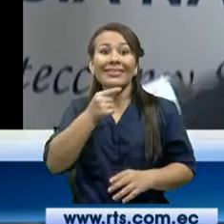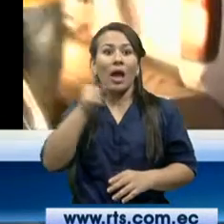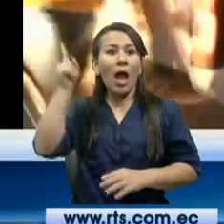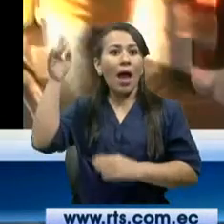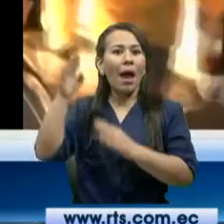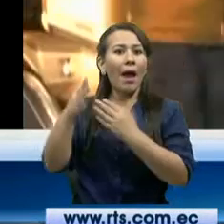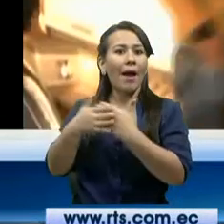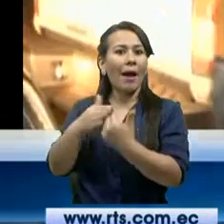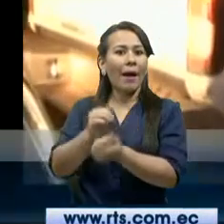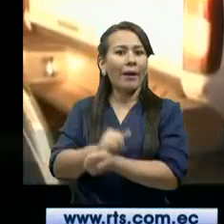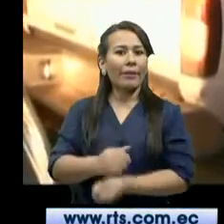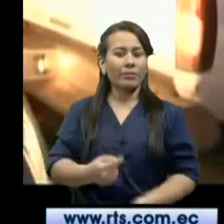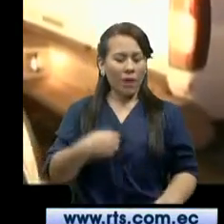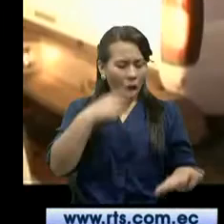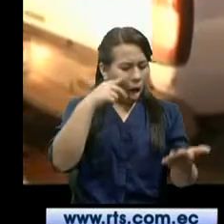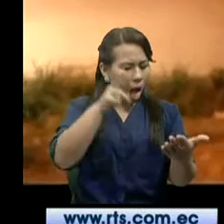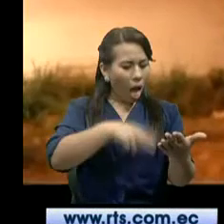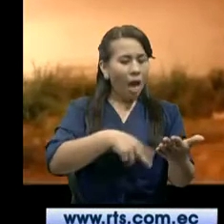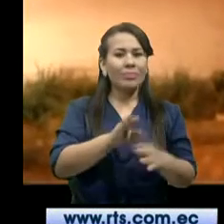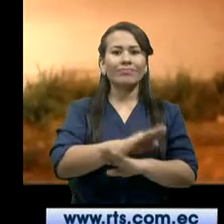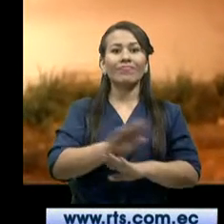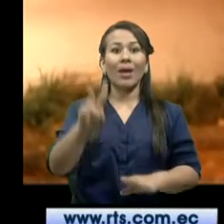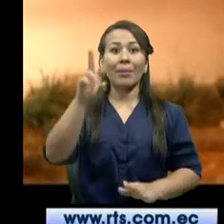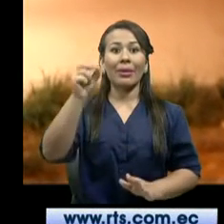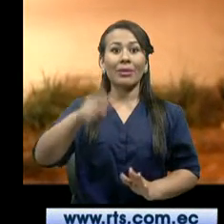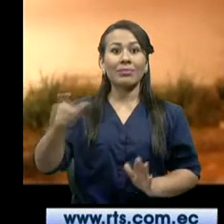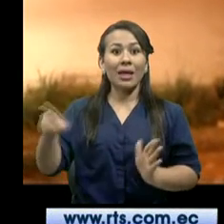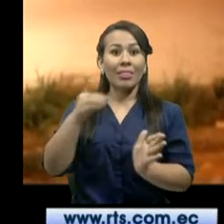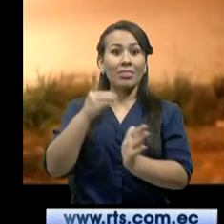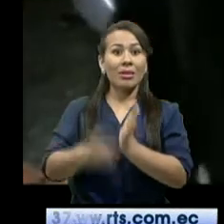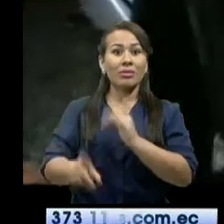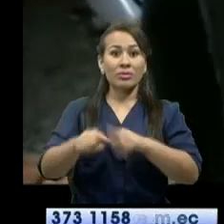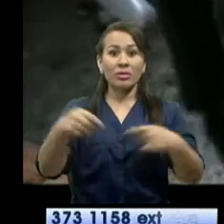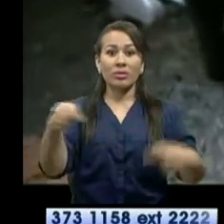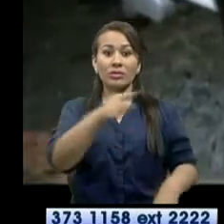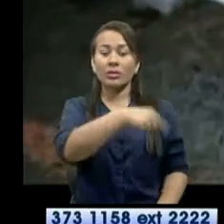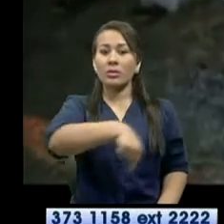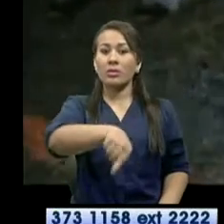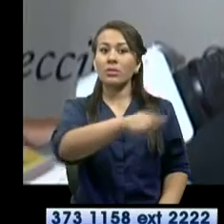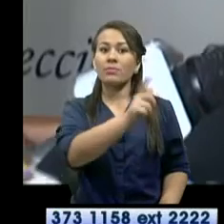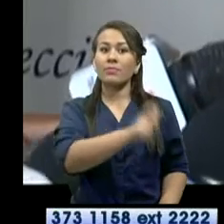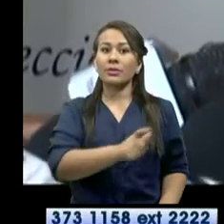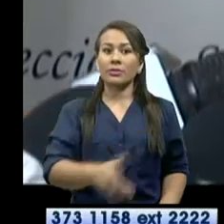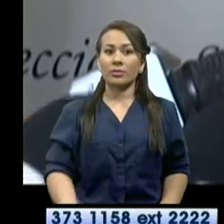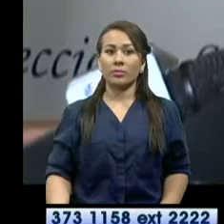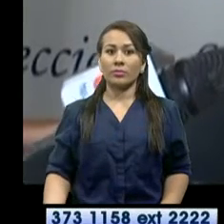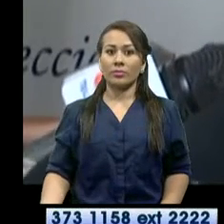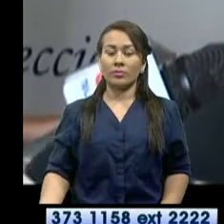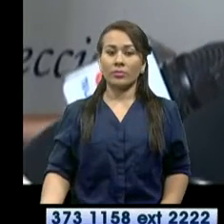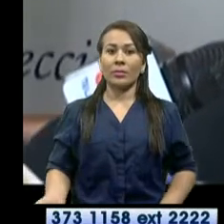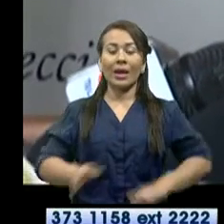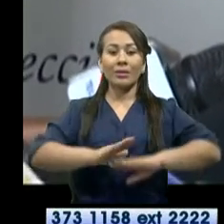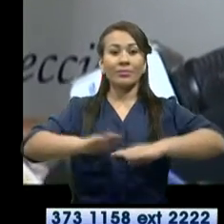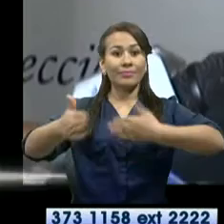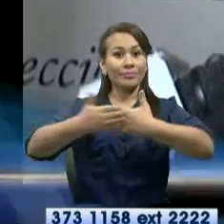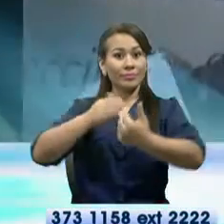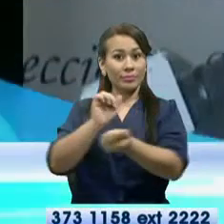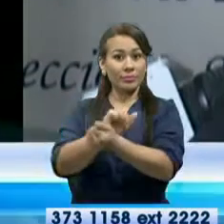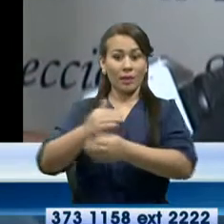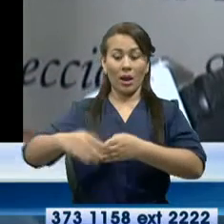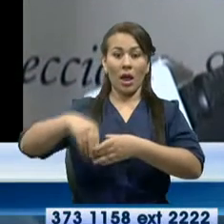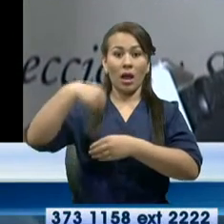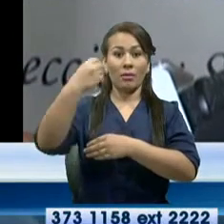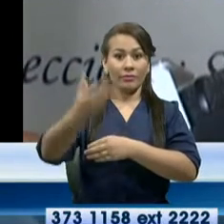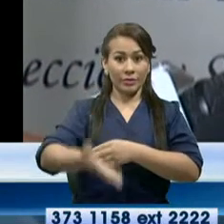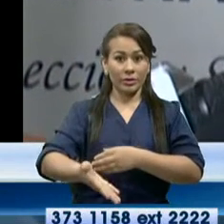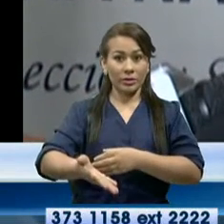extorsivo. Más de 20 denuncias existen en la Fiscalía de El Oro en contra de esta peligrosa banda. Dentro del centro de rehabilitación hemos podido